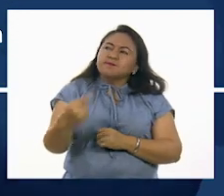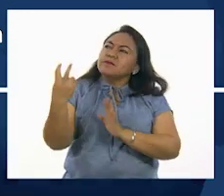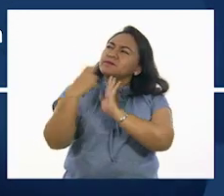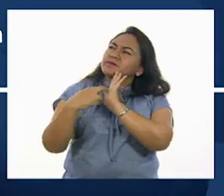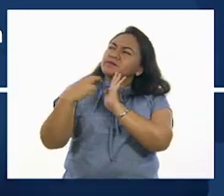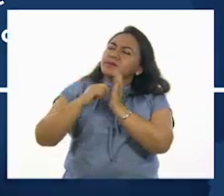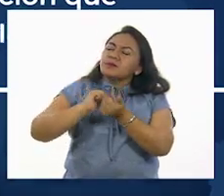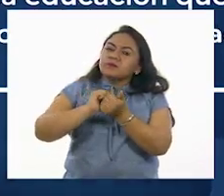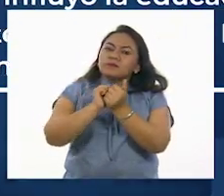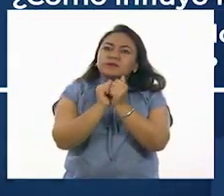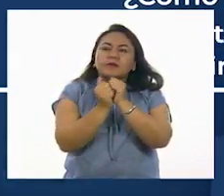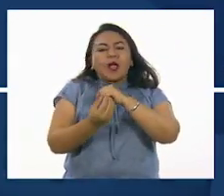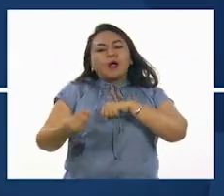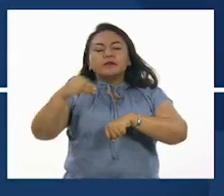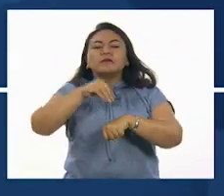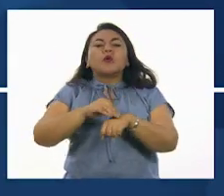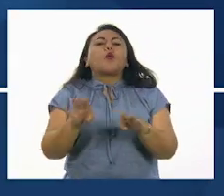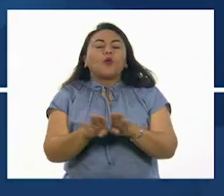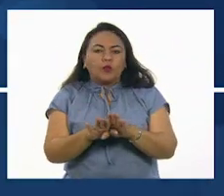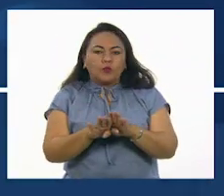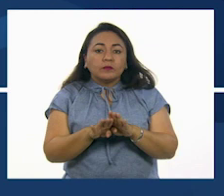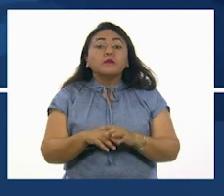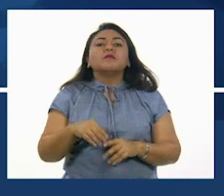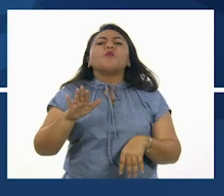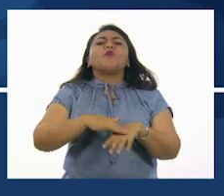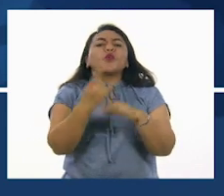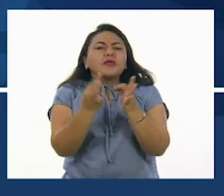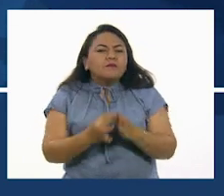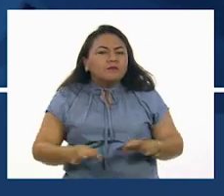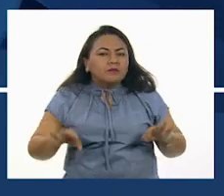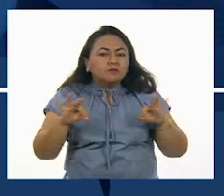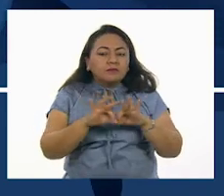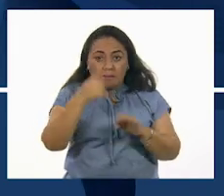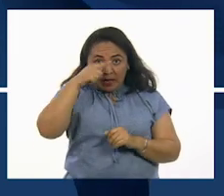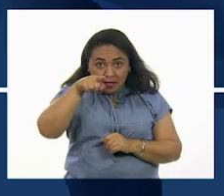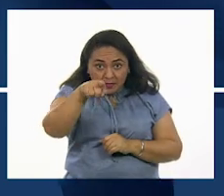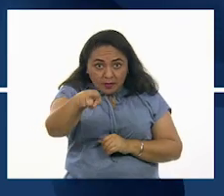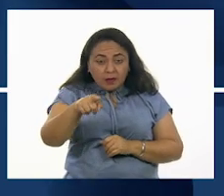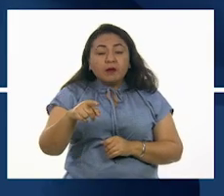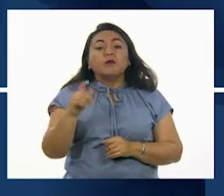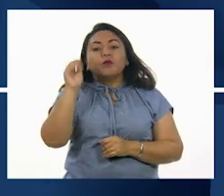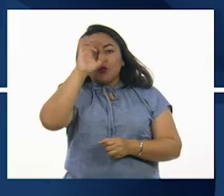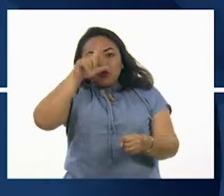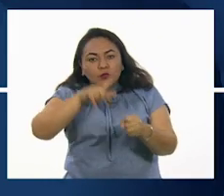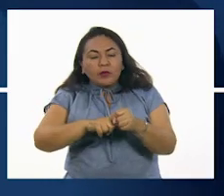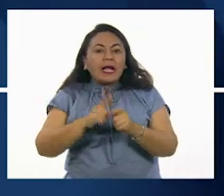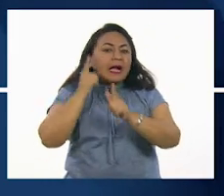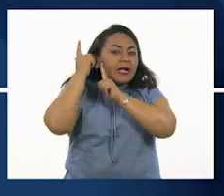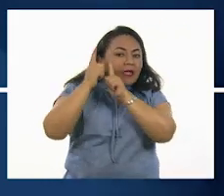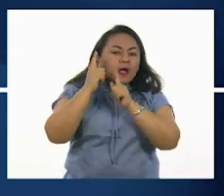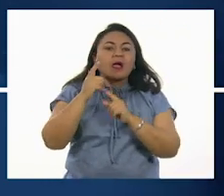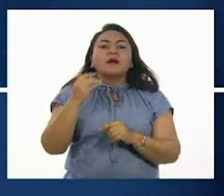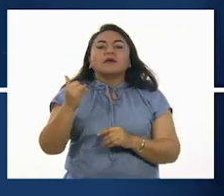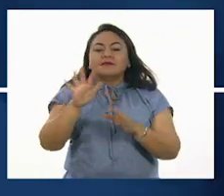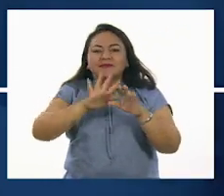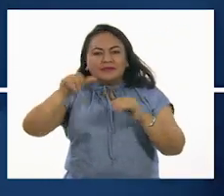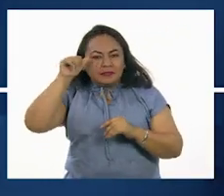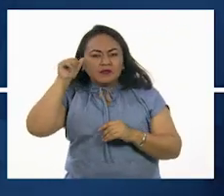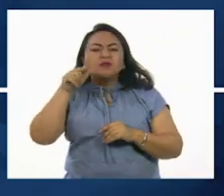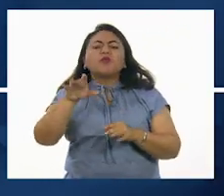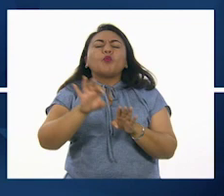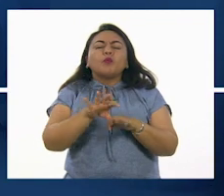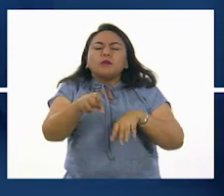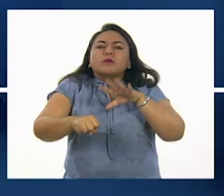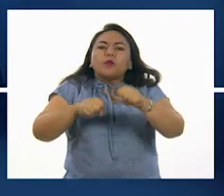un imperio? ¿Por qué fue importante para ti la fusión entre la cultura griega y la oriental? ¿Qué territorios